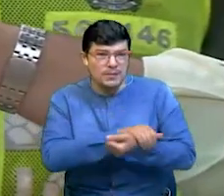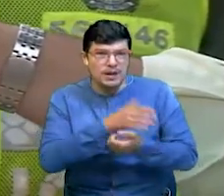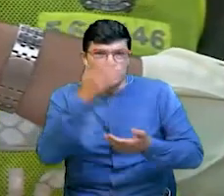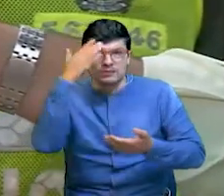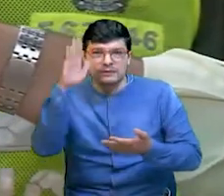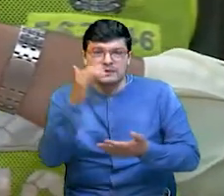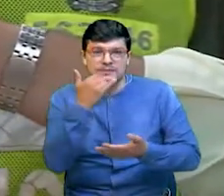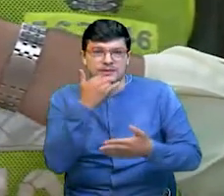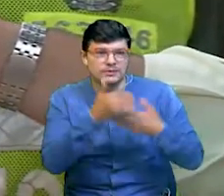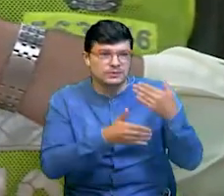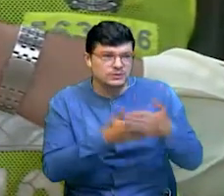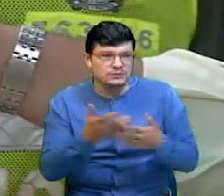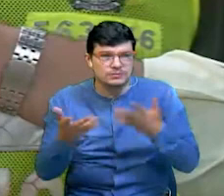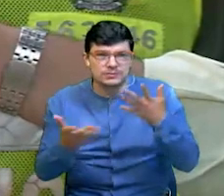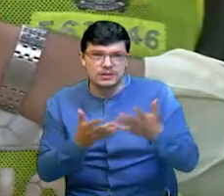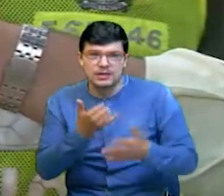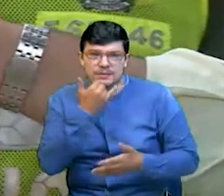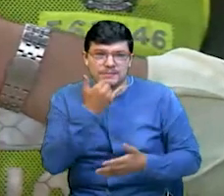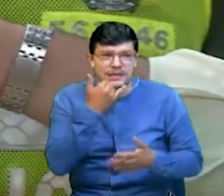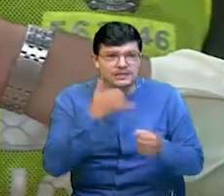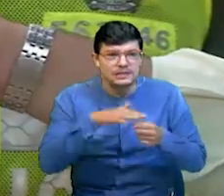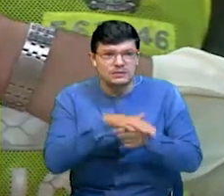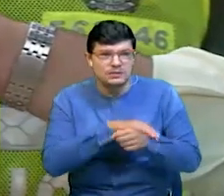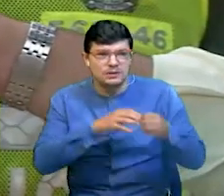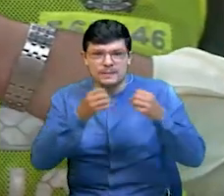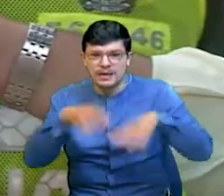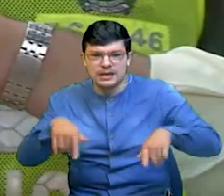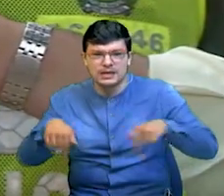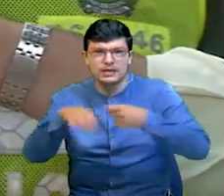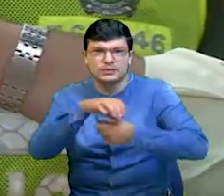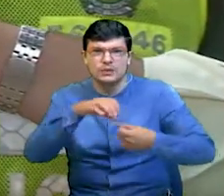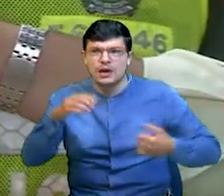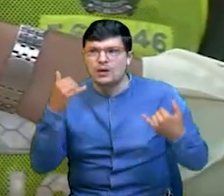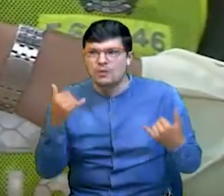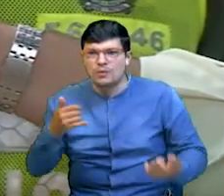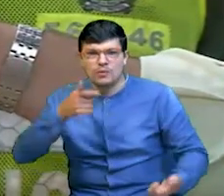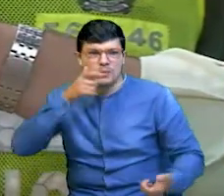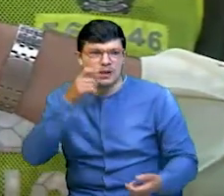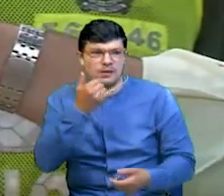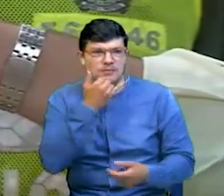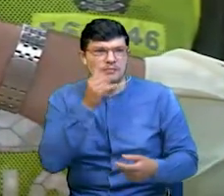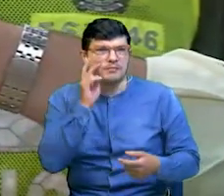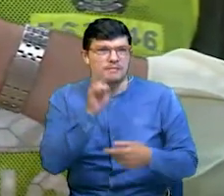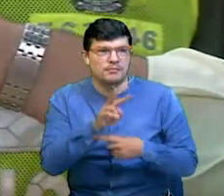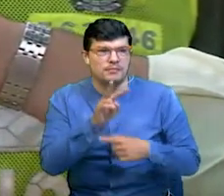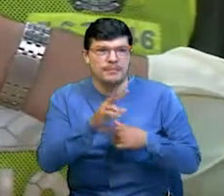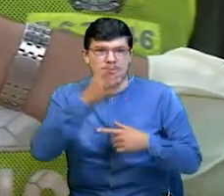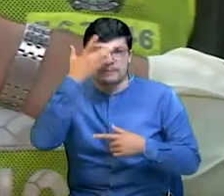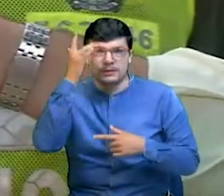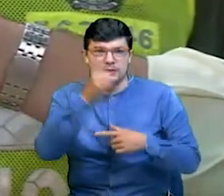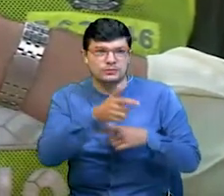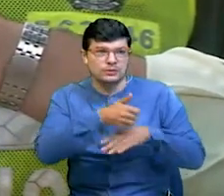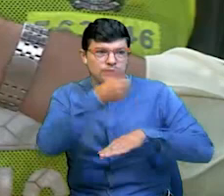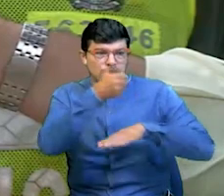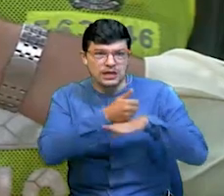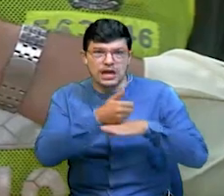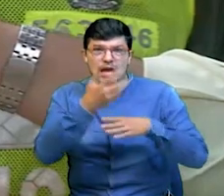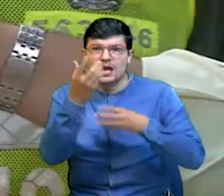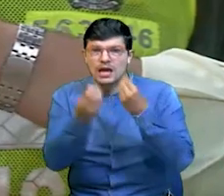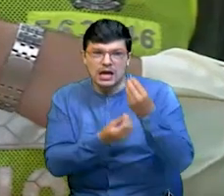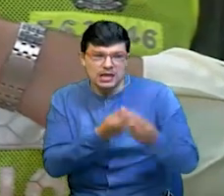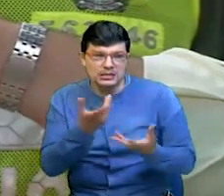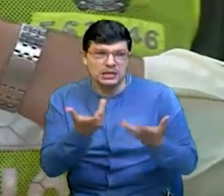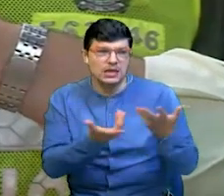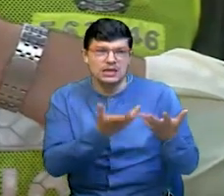incertidumbre una zozobra de que está pasando en una ciudad que hoy está controlada está controlada porque las autoridades la fuerza pública no está siendo